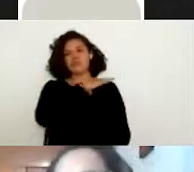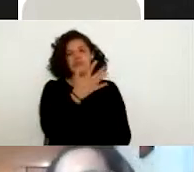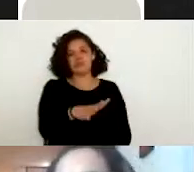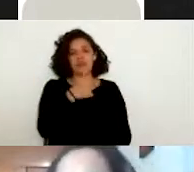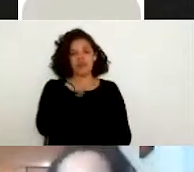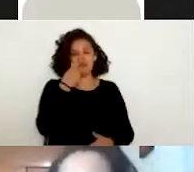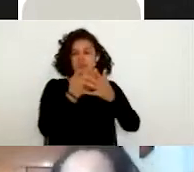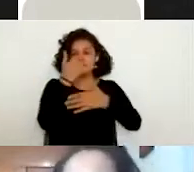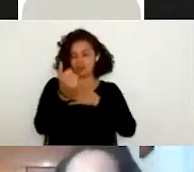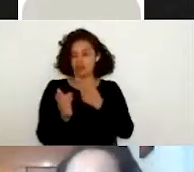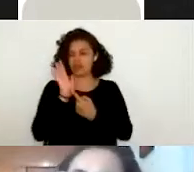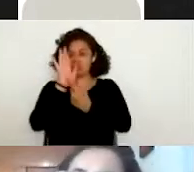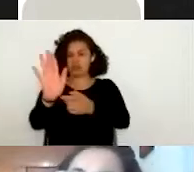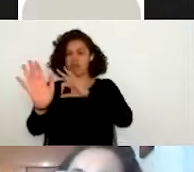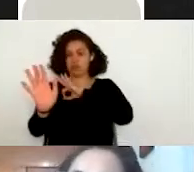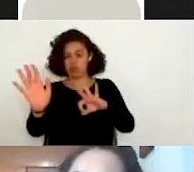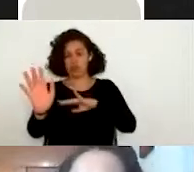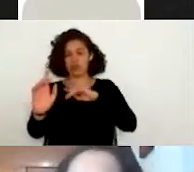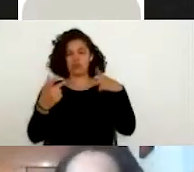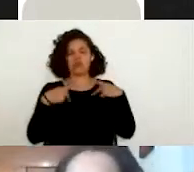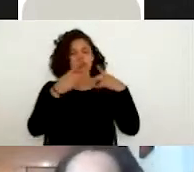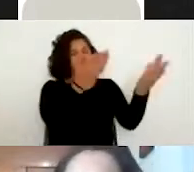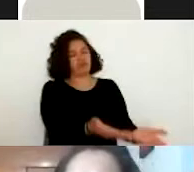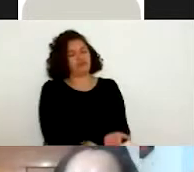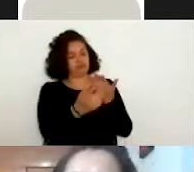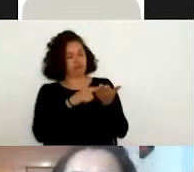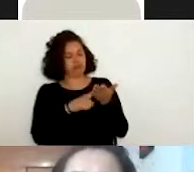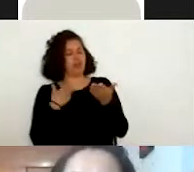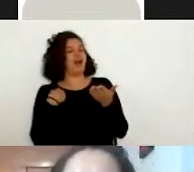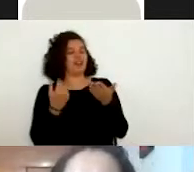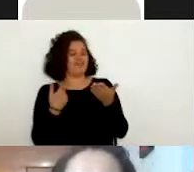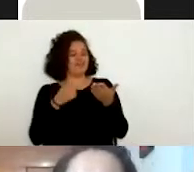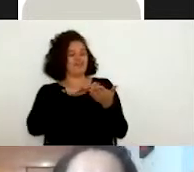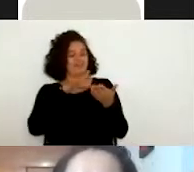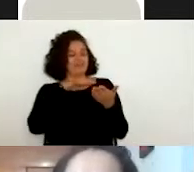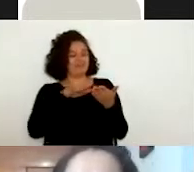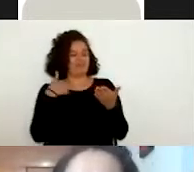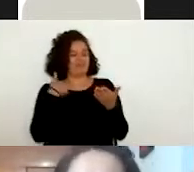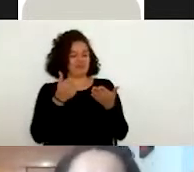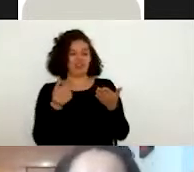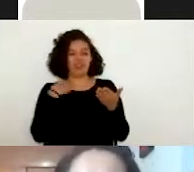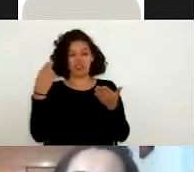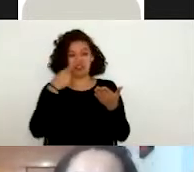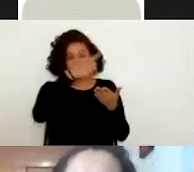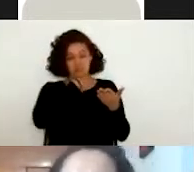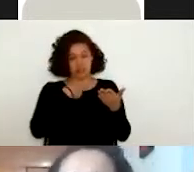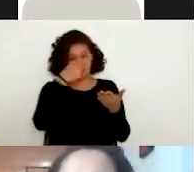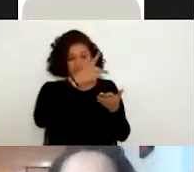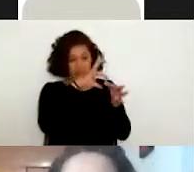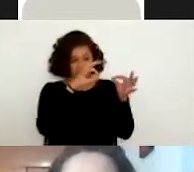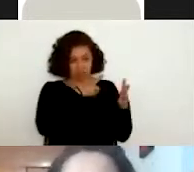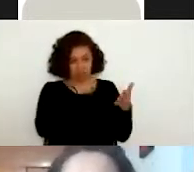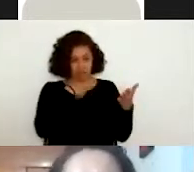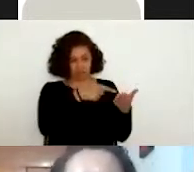el proyecto y que otra persona lo lea y lo entienda sin necesidad de que yo lo tenga que